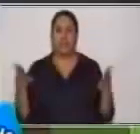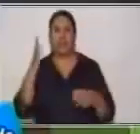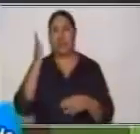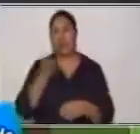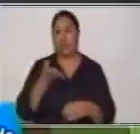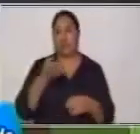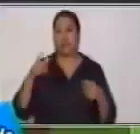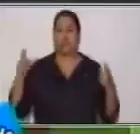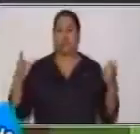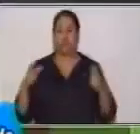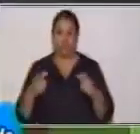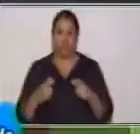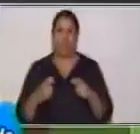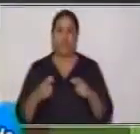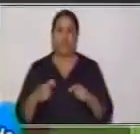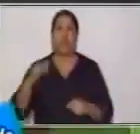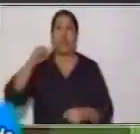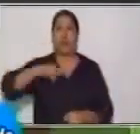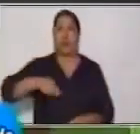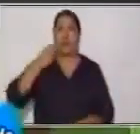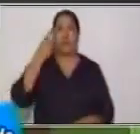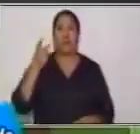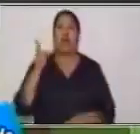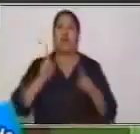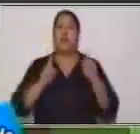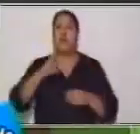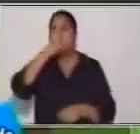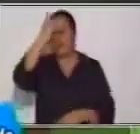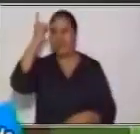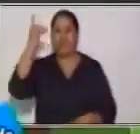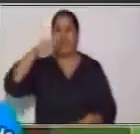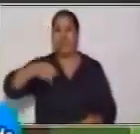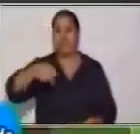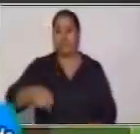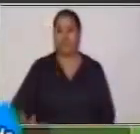Vamos a colocar en este momento el reto de hoy.